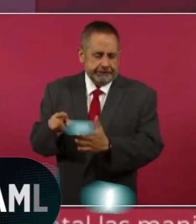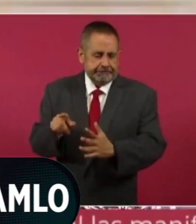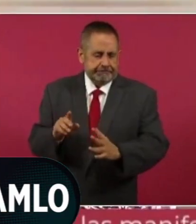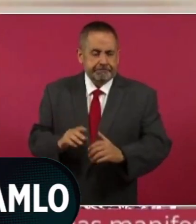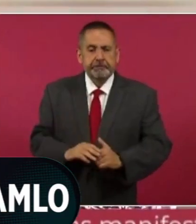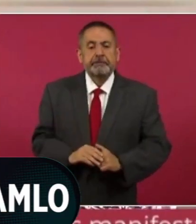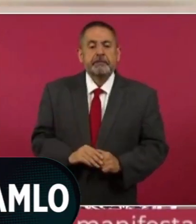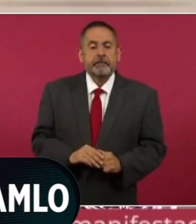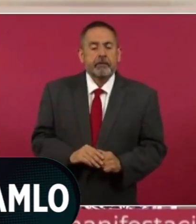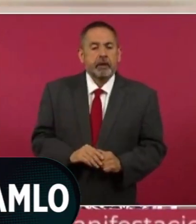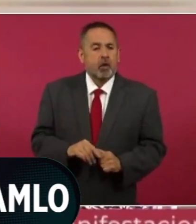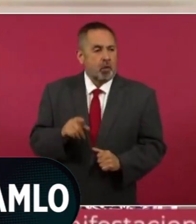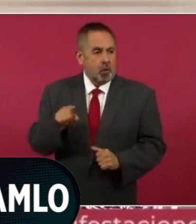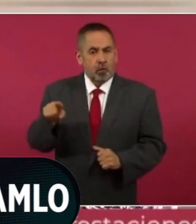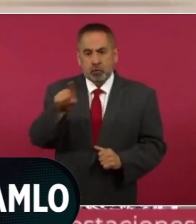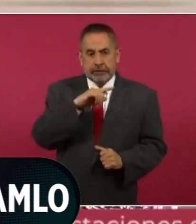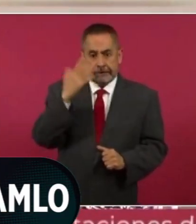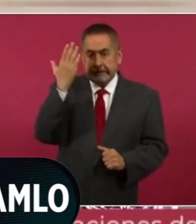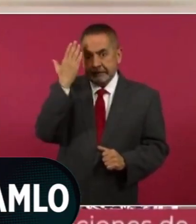Como sabemos,